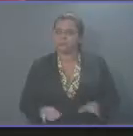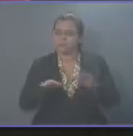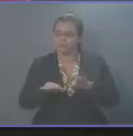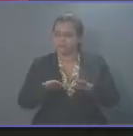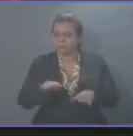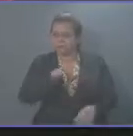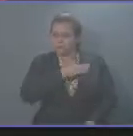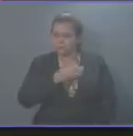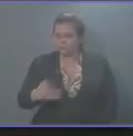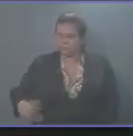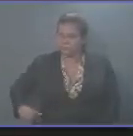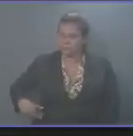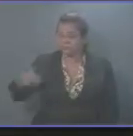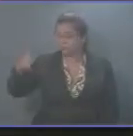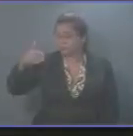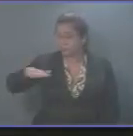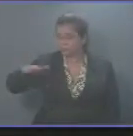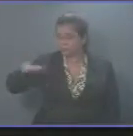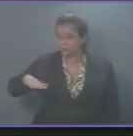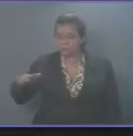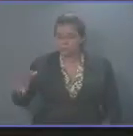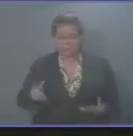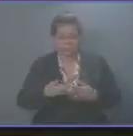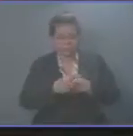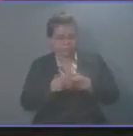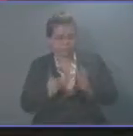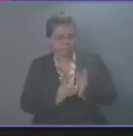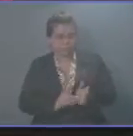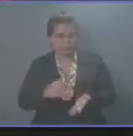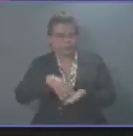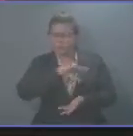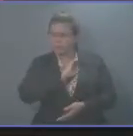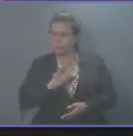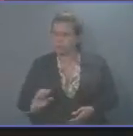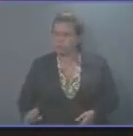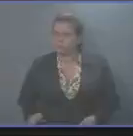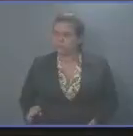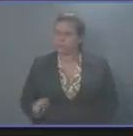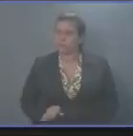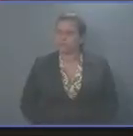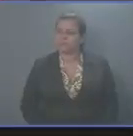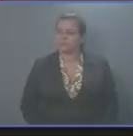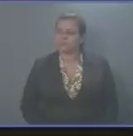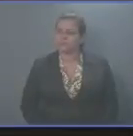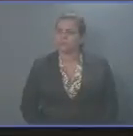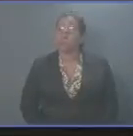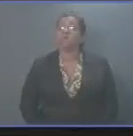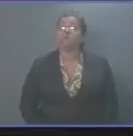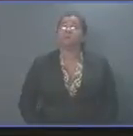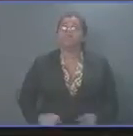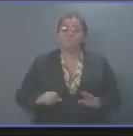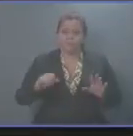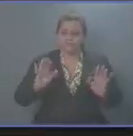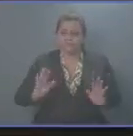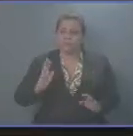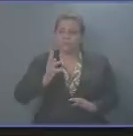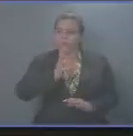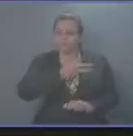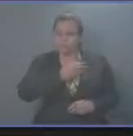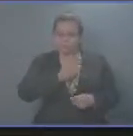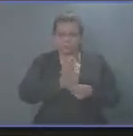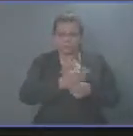Gracias, presidente. Buenas tardes, colegas diputados y diputadas, pueblo salvadoreño. Hemos, como grupo parlamentario